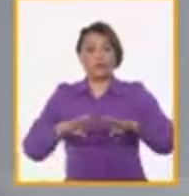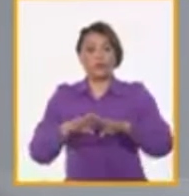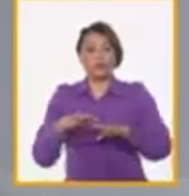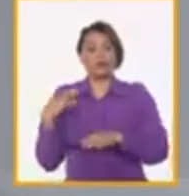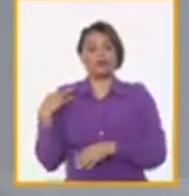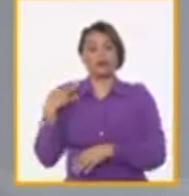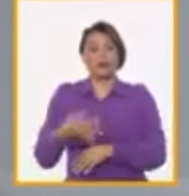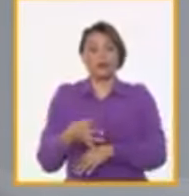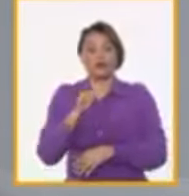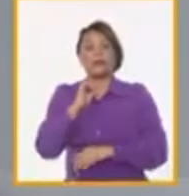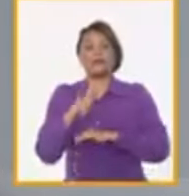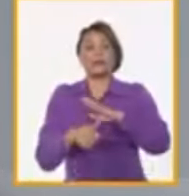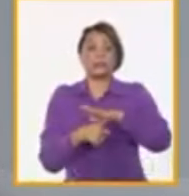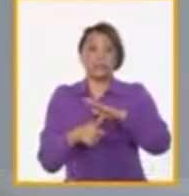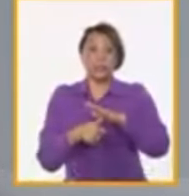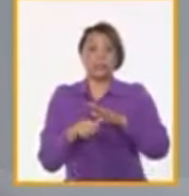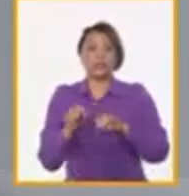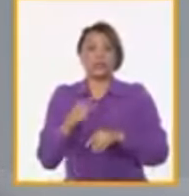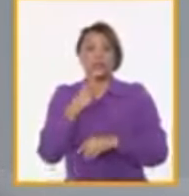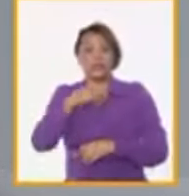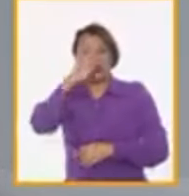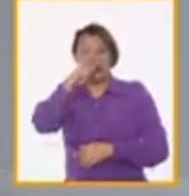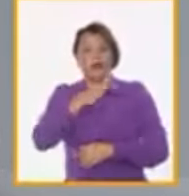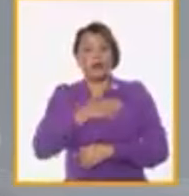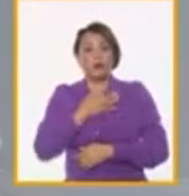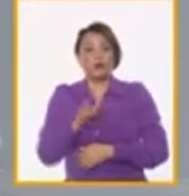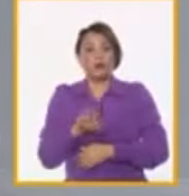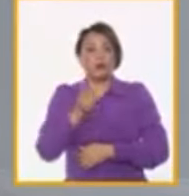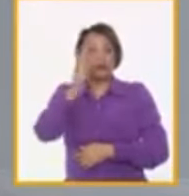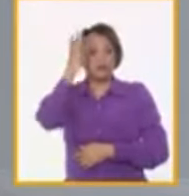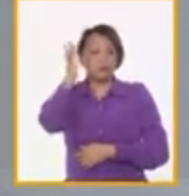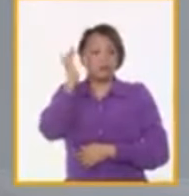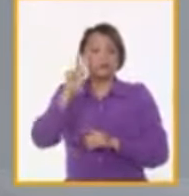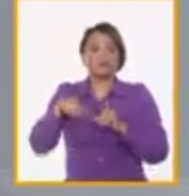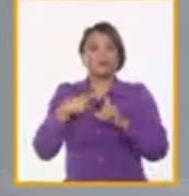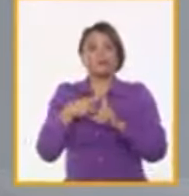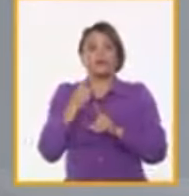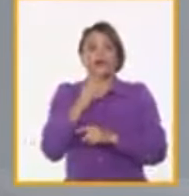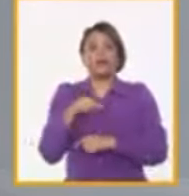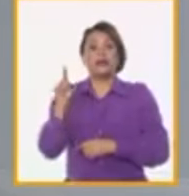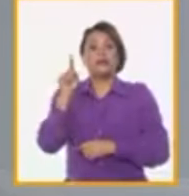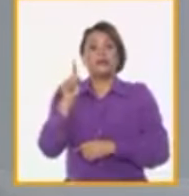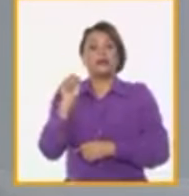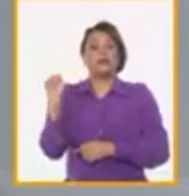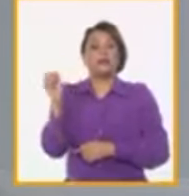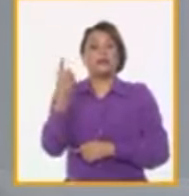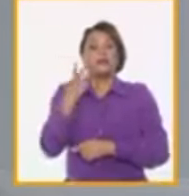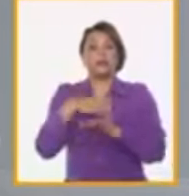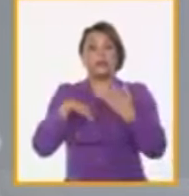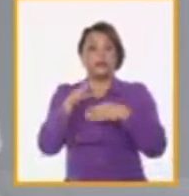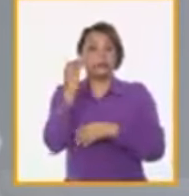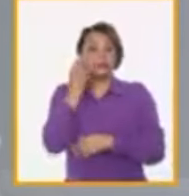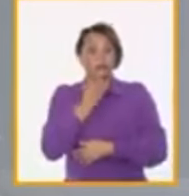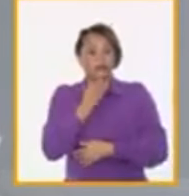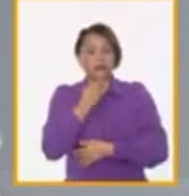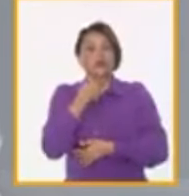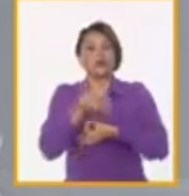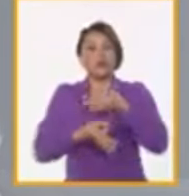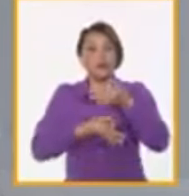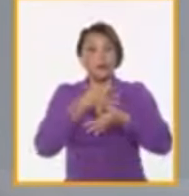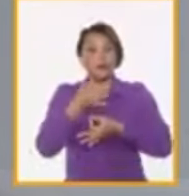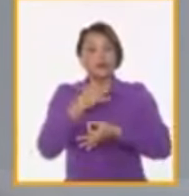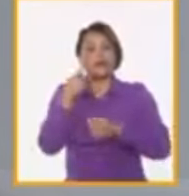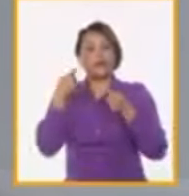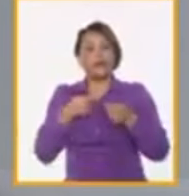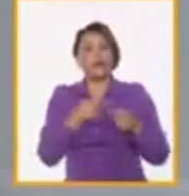el presidente de la República y el primer ministro es para en los momentos más difíciles que nosotros, los jefes de organismos, demos la cara al pueblo y le